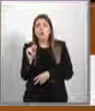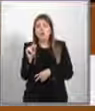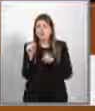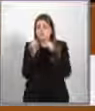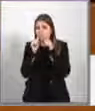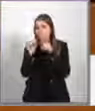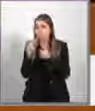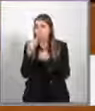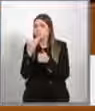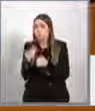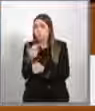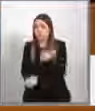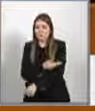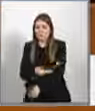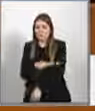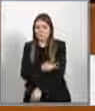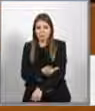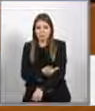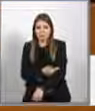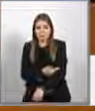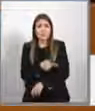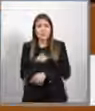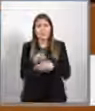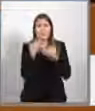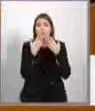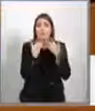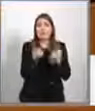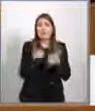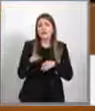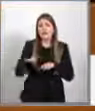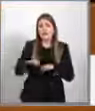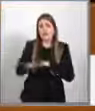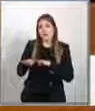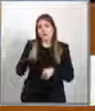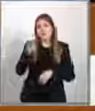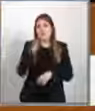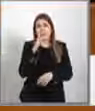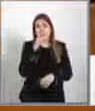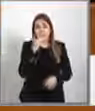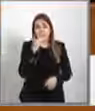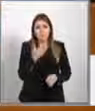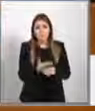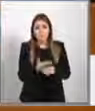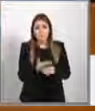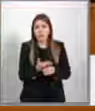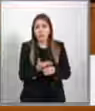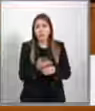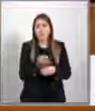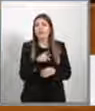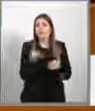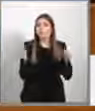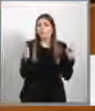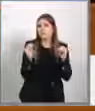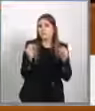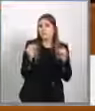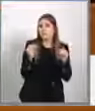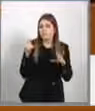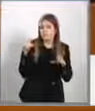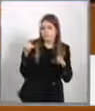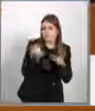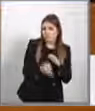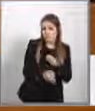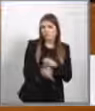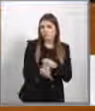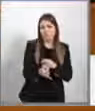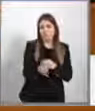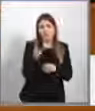se privilegió ese trabajo responsable, no se privilegió un debate profundo, se precipitó. Se